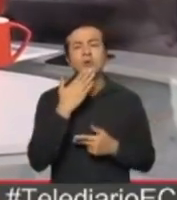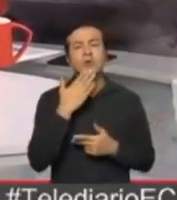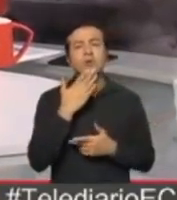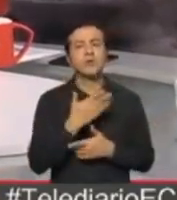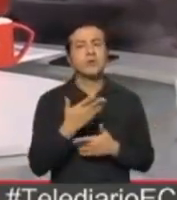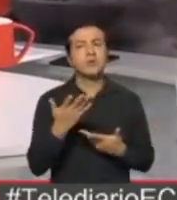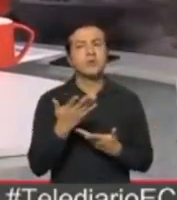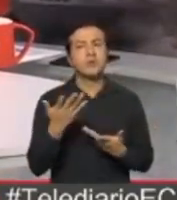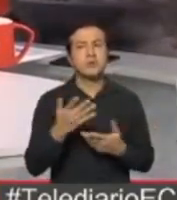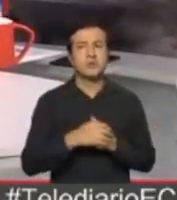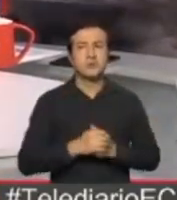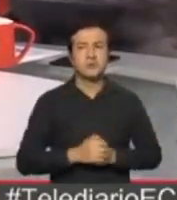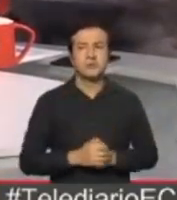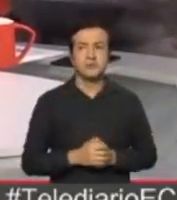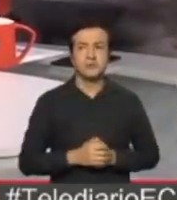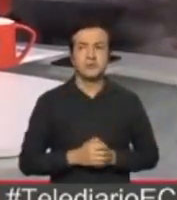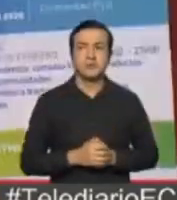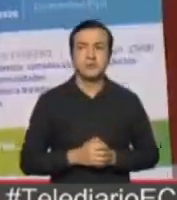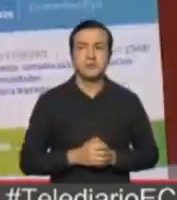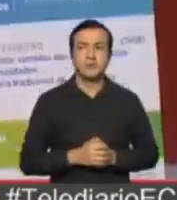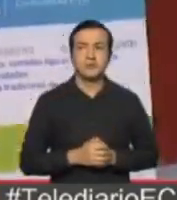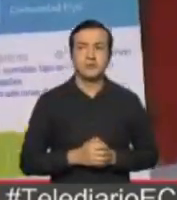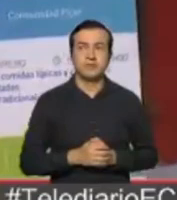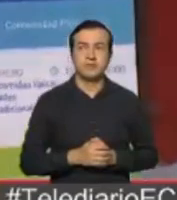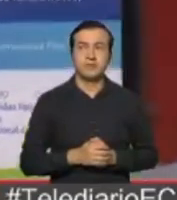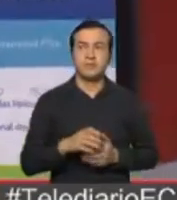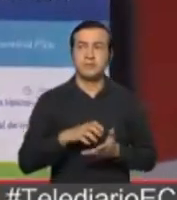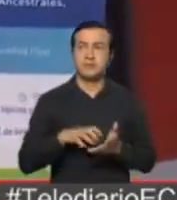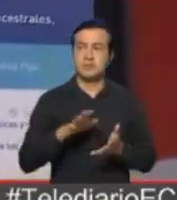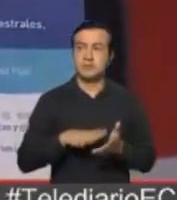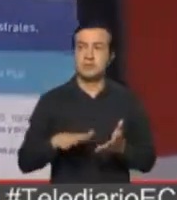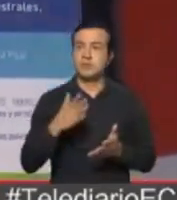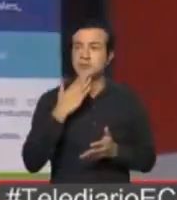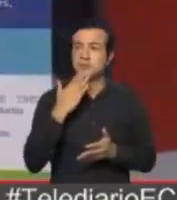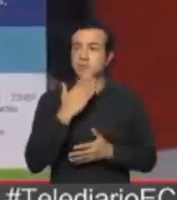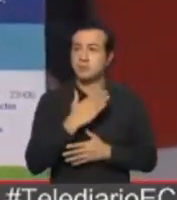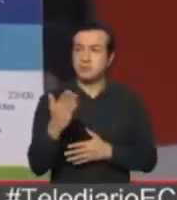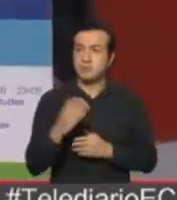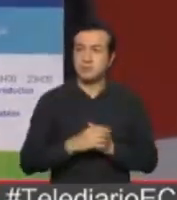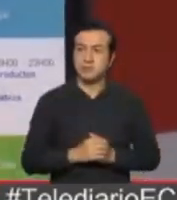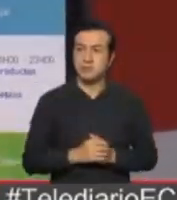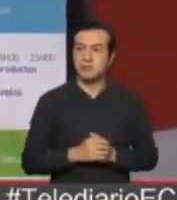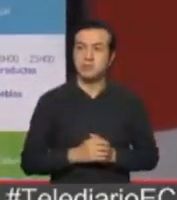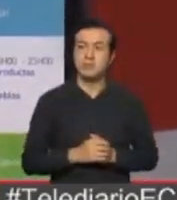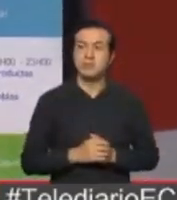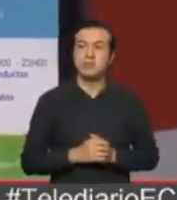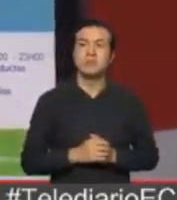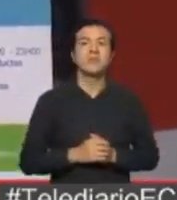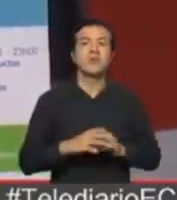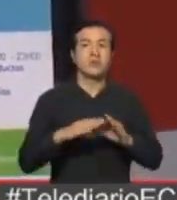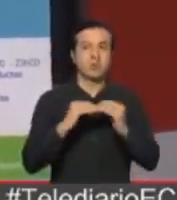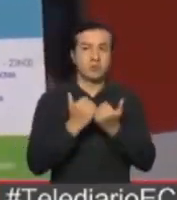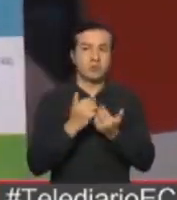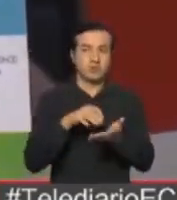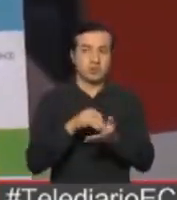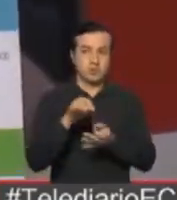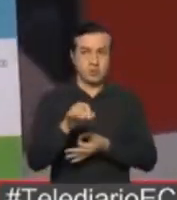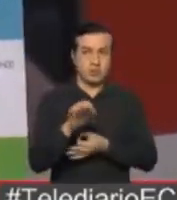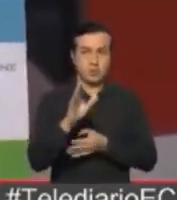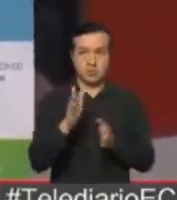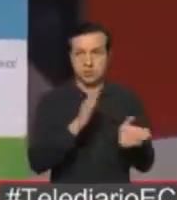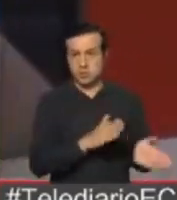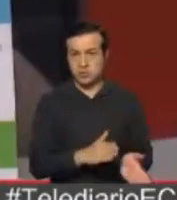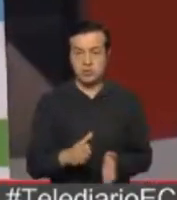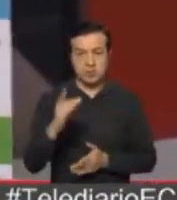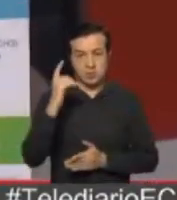variada de de que presenta la provincia bueno como mencioné tenemos una comisión provincial en donde también